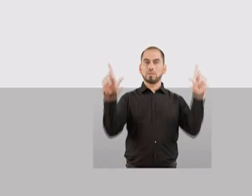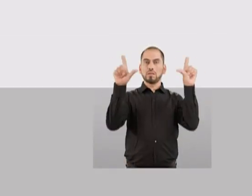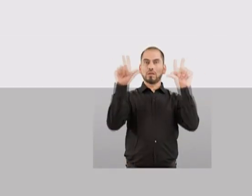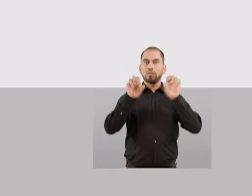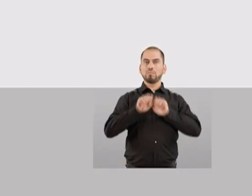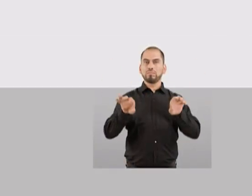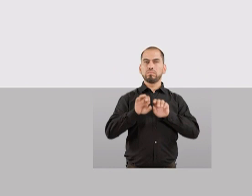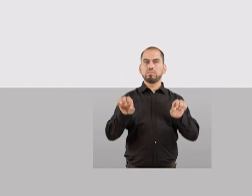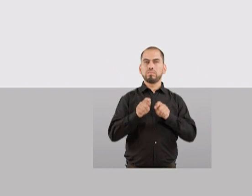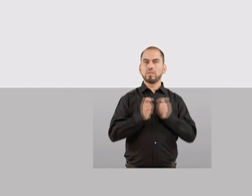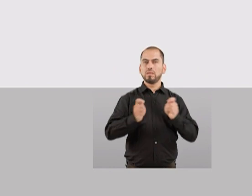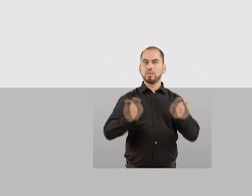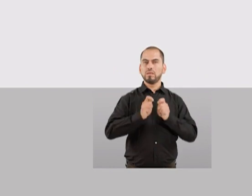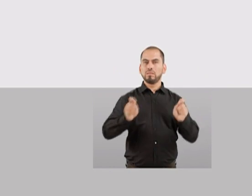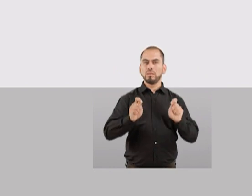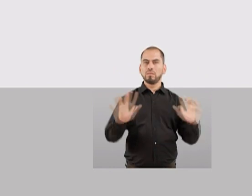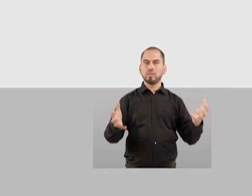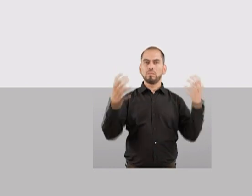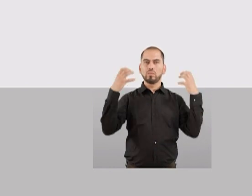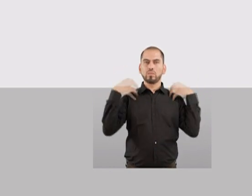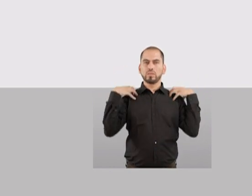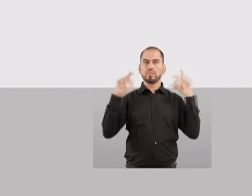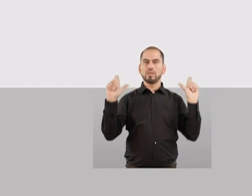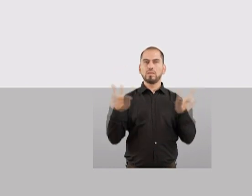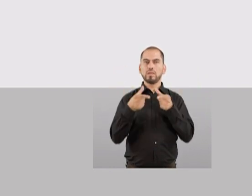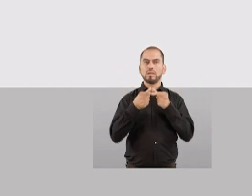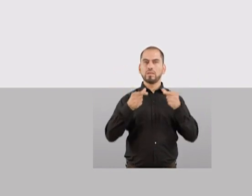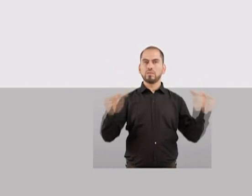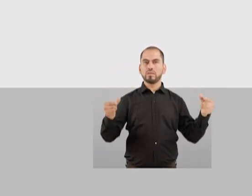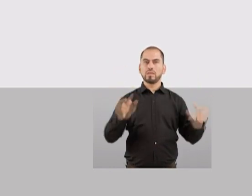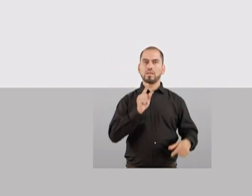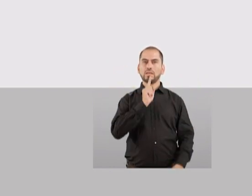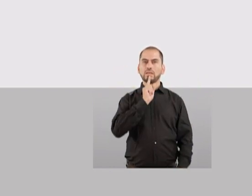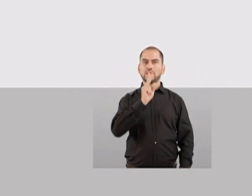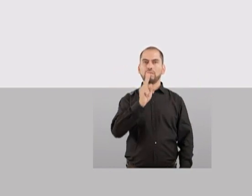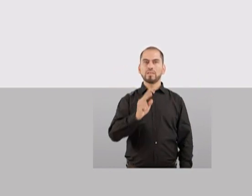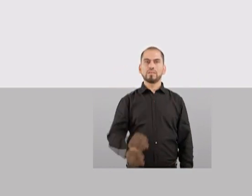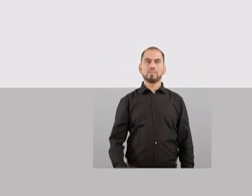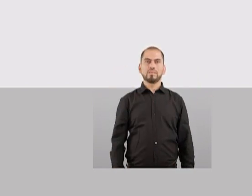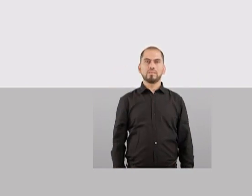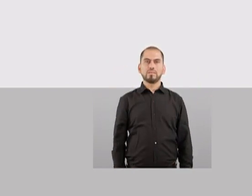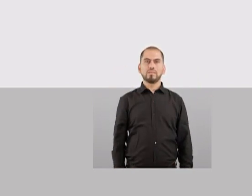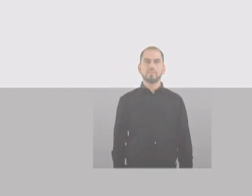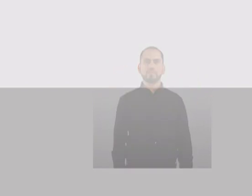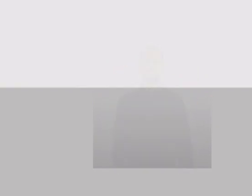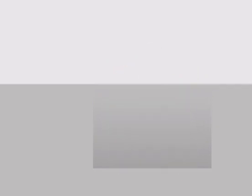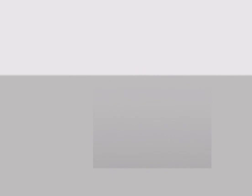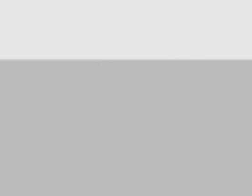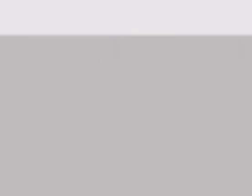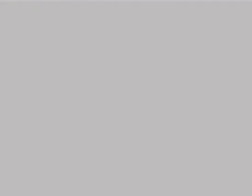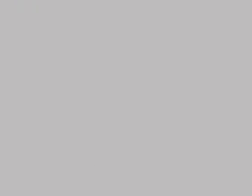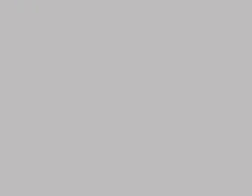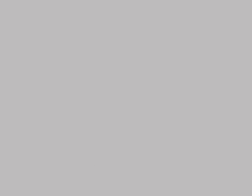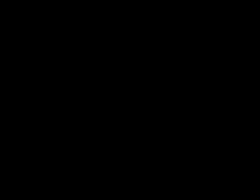Los canales de televisión han transmitido la franja televisiva acordada por el Consejo Nacional de Televisión.